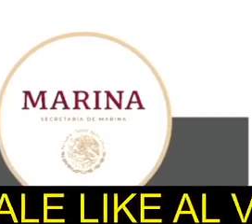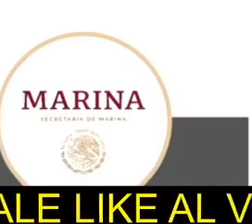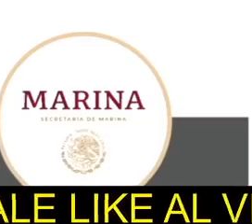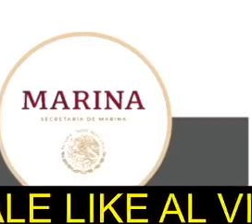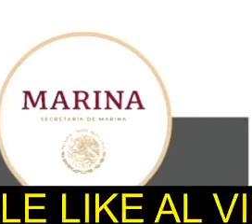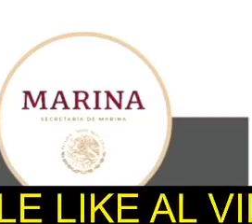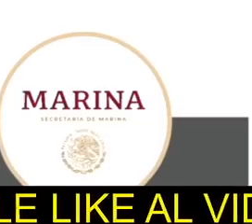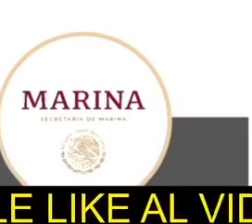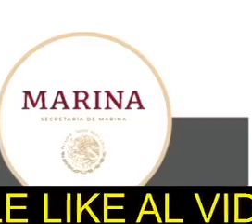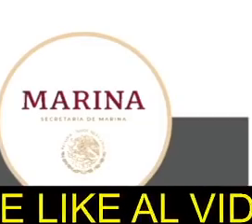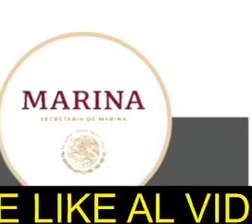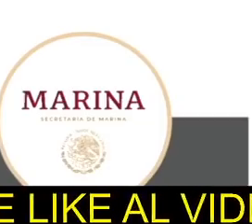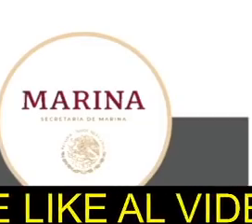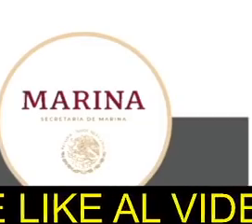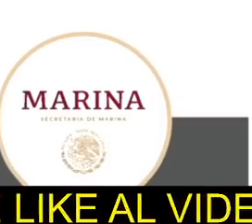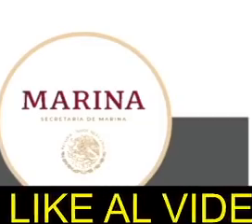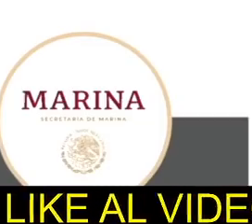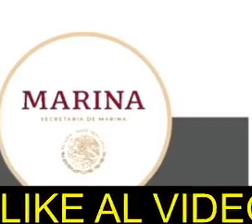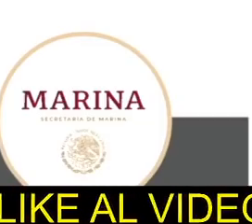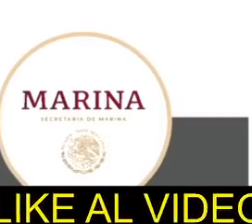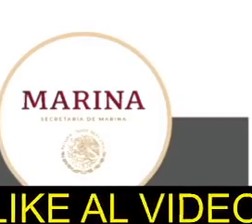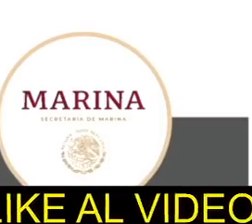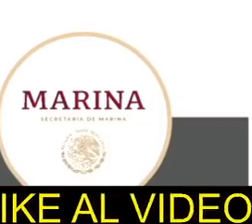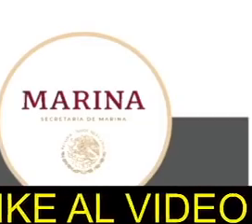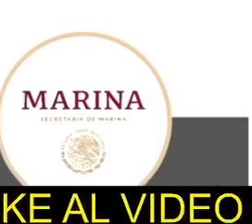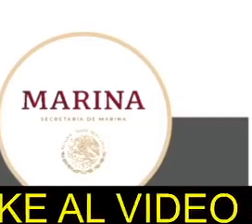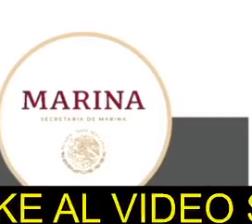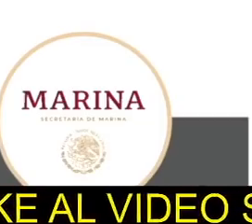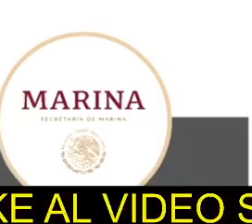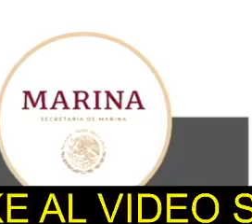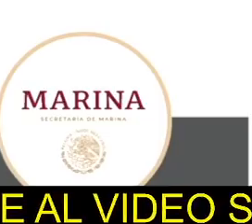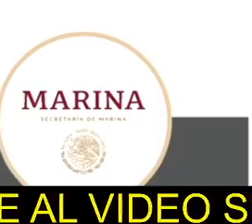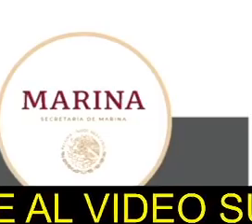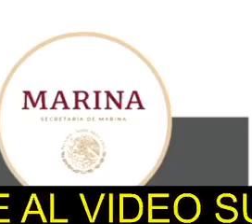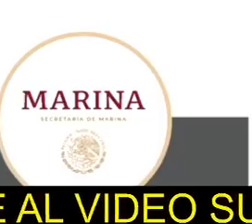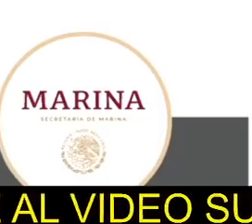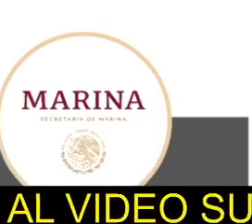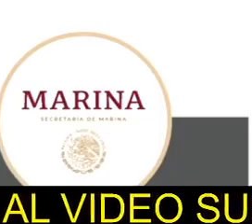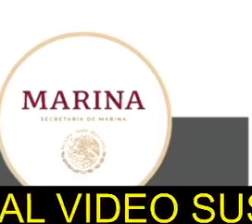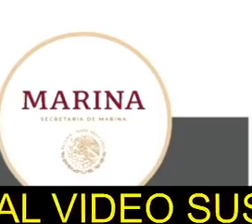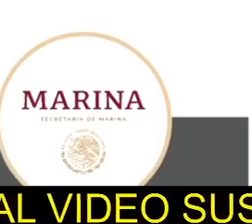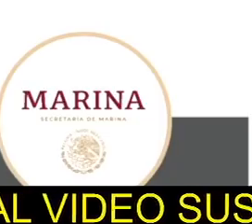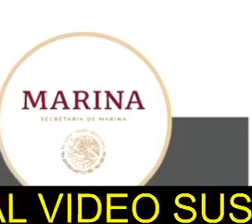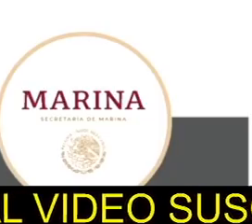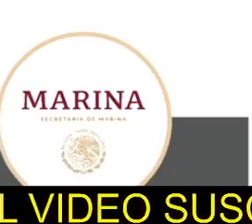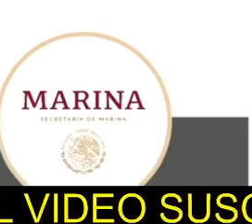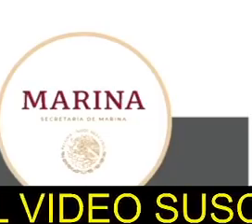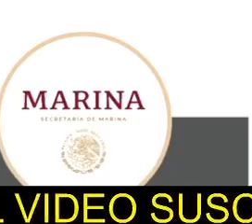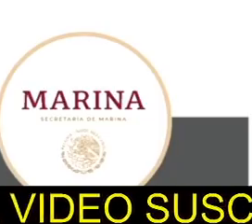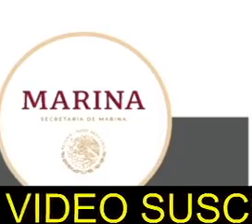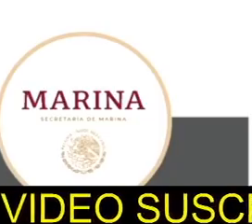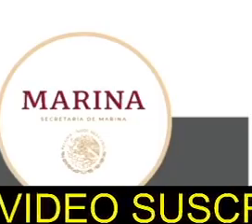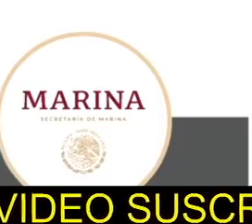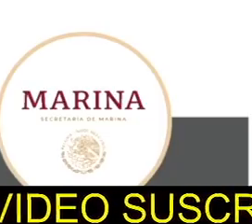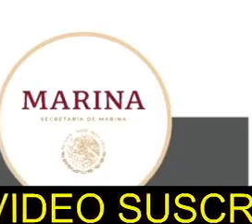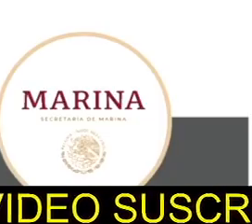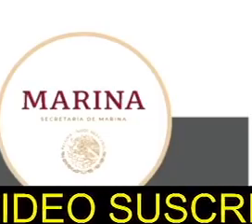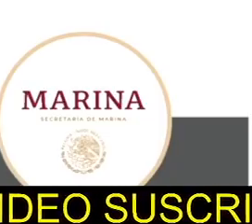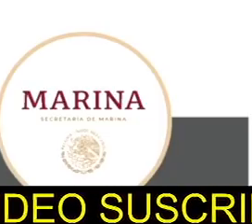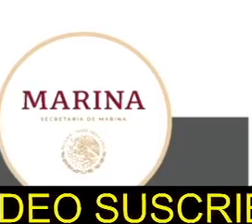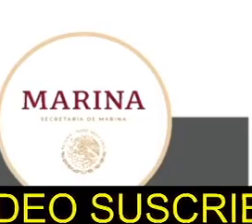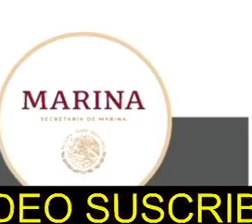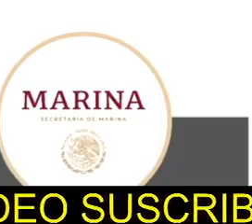un avance de 76 por ciento mujeres un poco hombres un poco más de 13.500 y